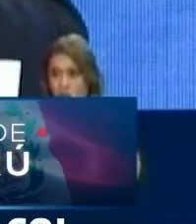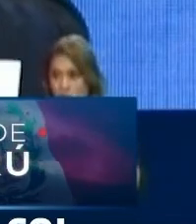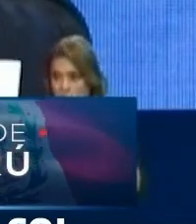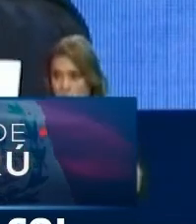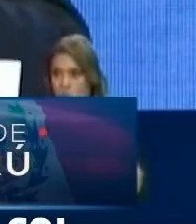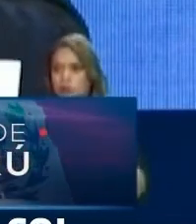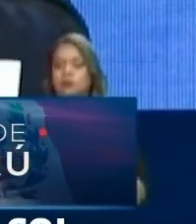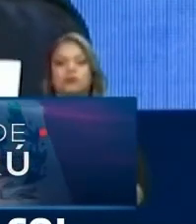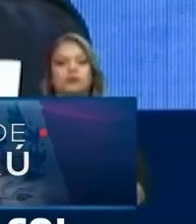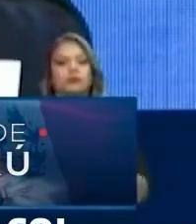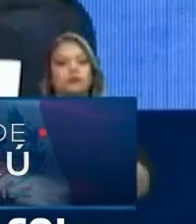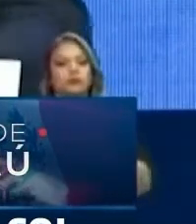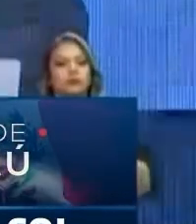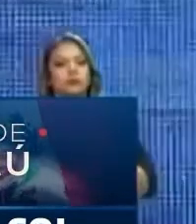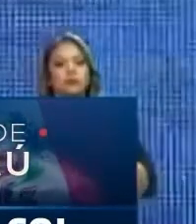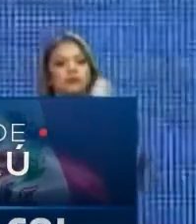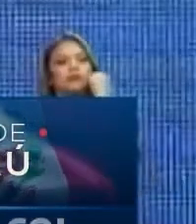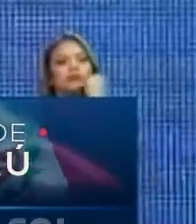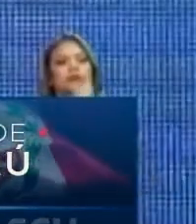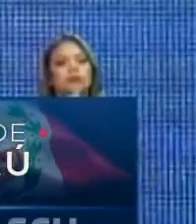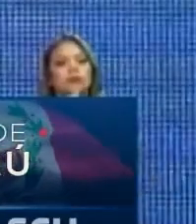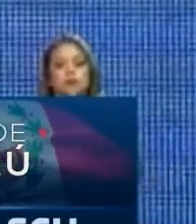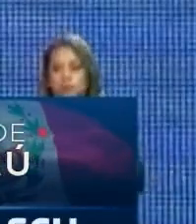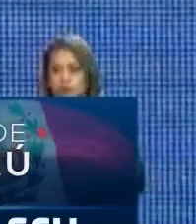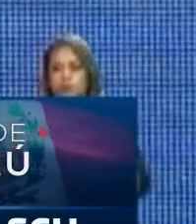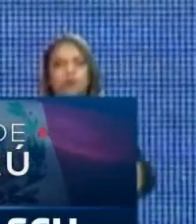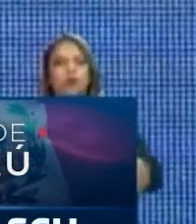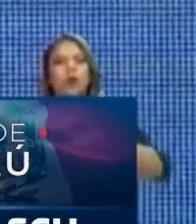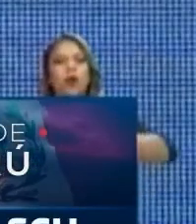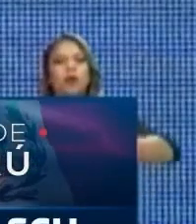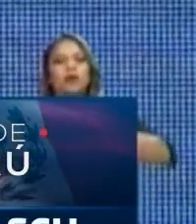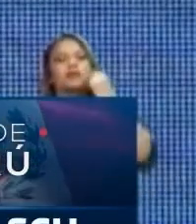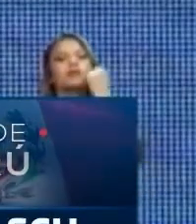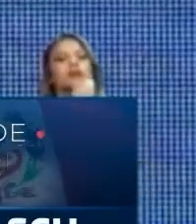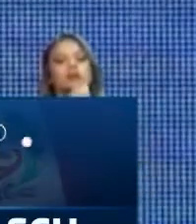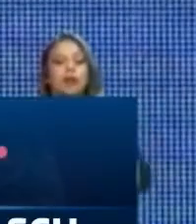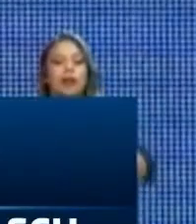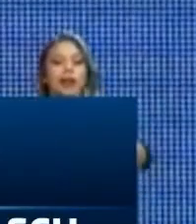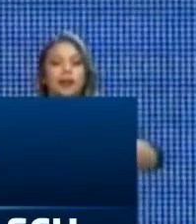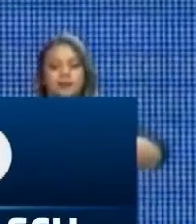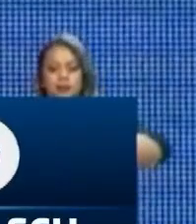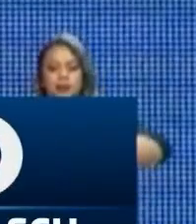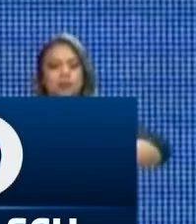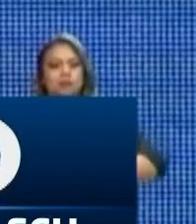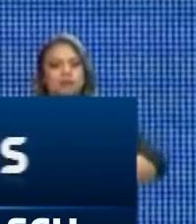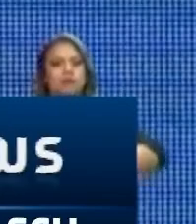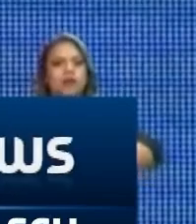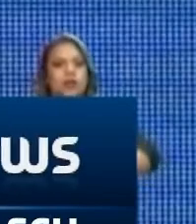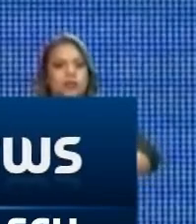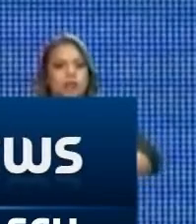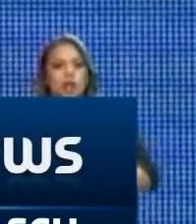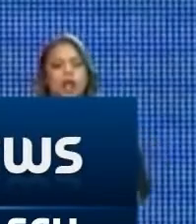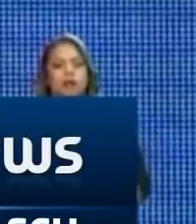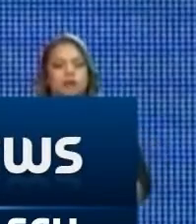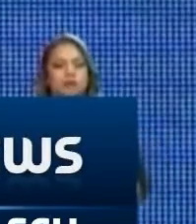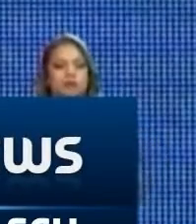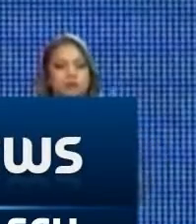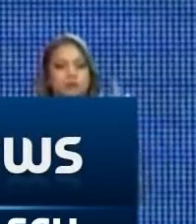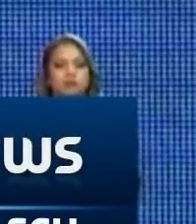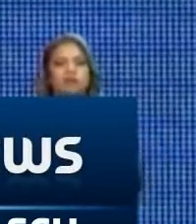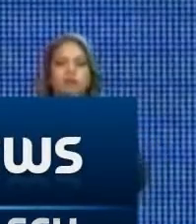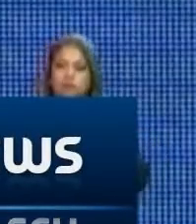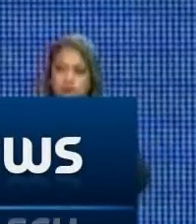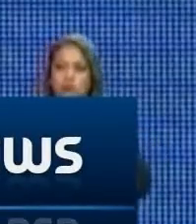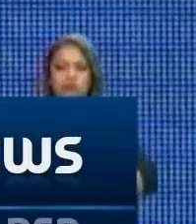el Jan nombre Topic. Es Jan Topic. Candidato Jan Topic, usted tiene 15 segundos para replicar la respuesta del candidato